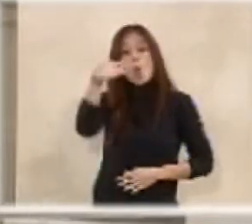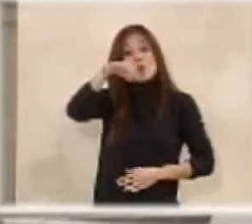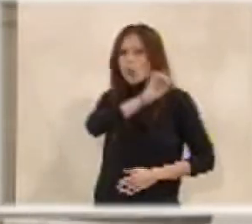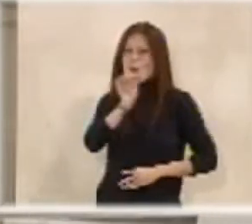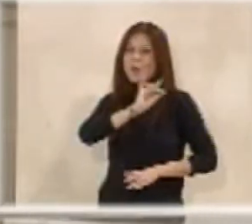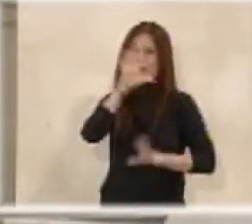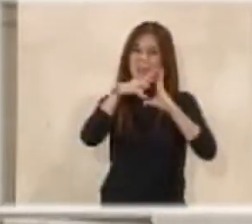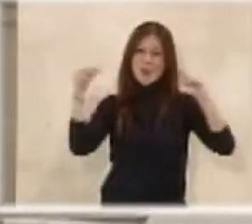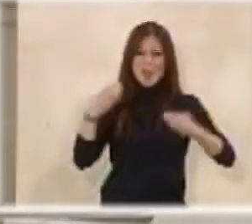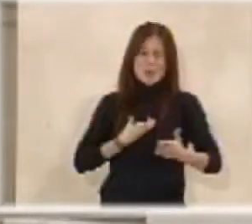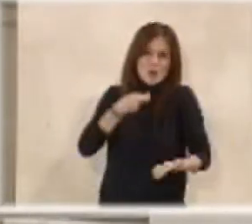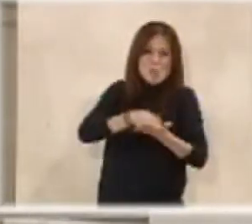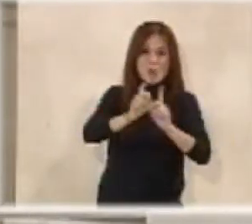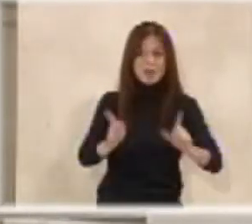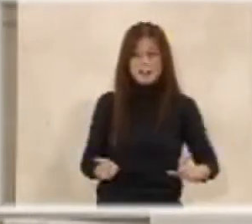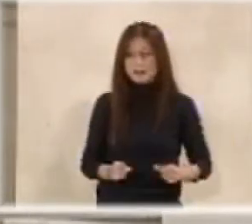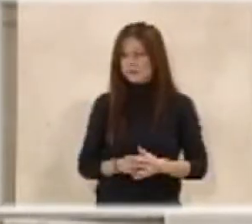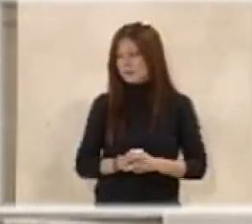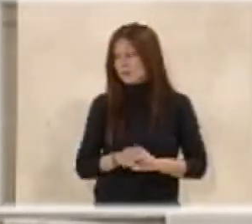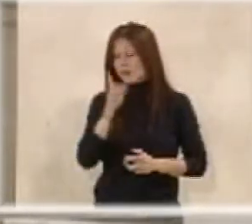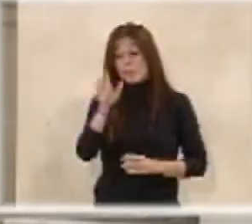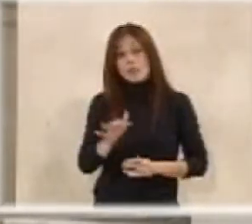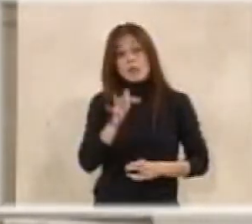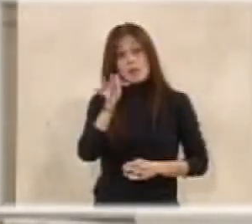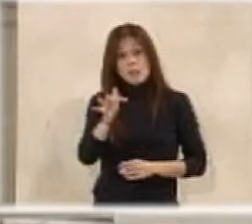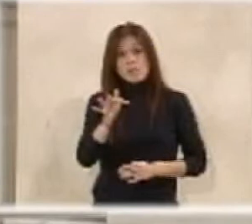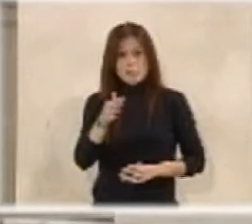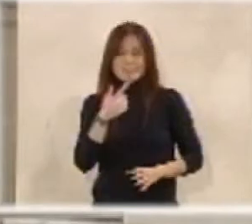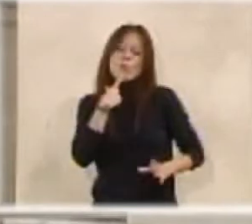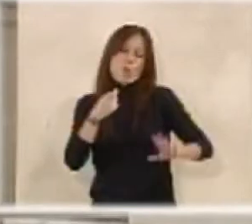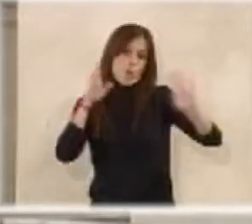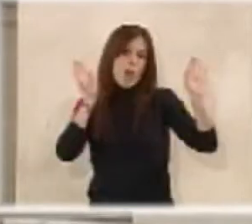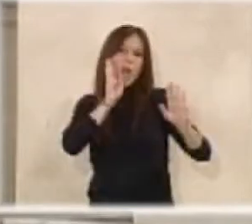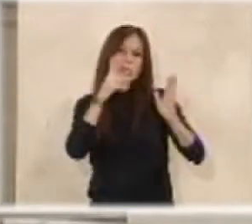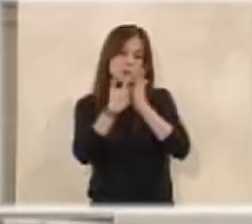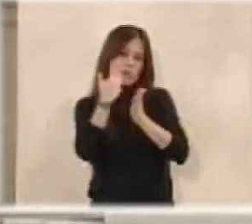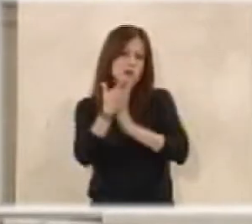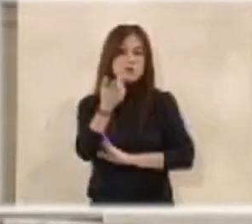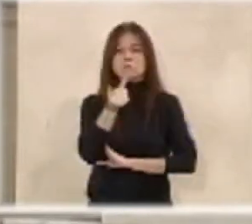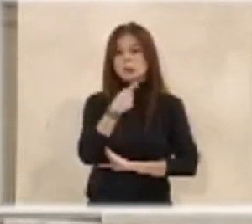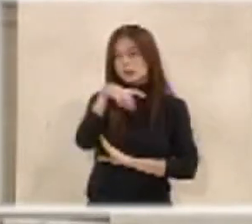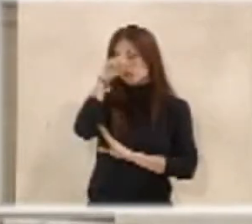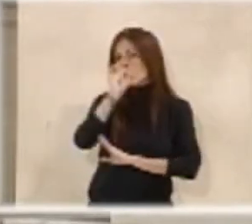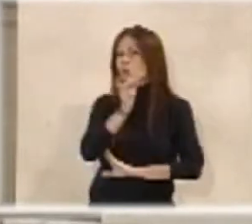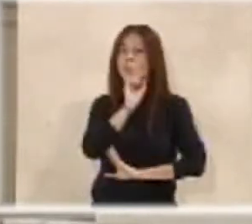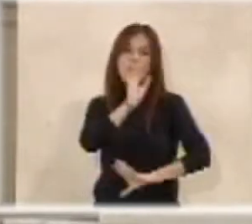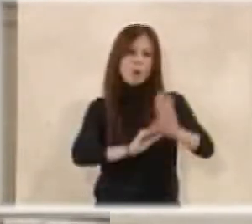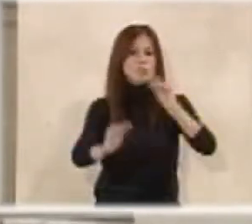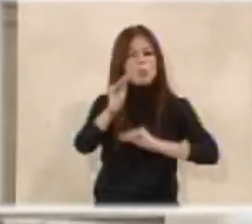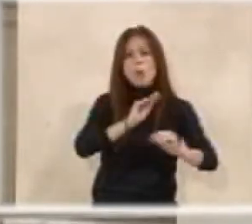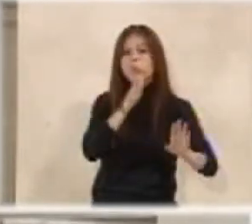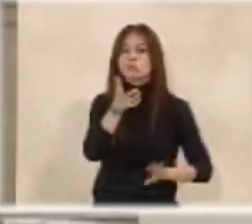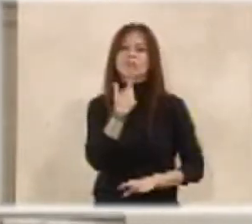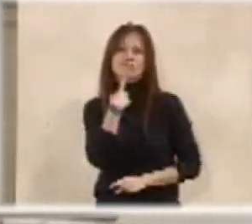Andalucía. Y luego quería decirle que además eso que es tan difícil, eso que usted está diciendo que no sabe cómo lo va a hacer porque es